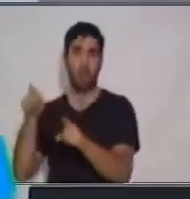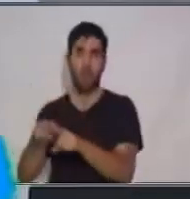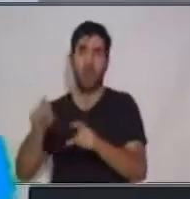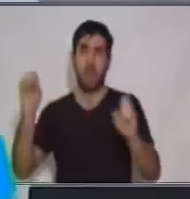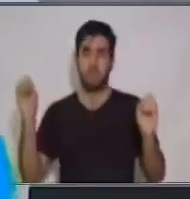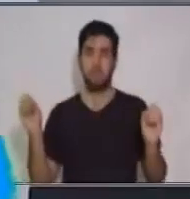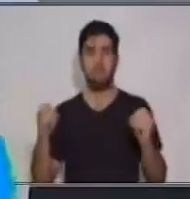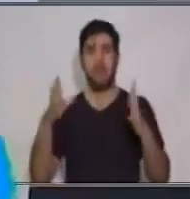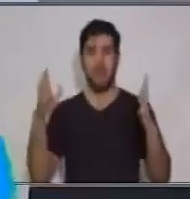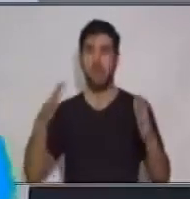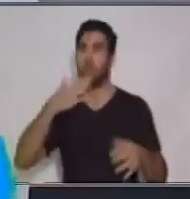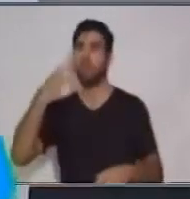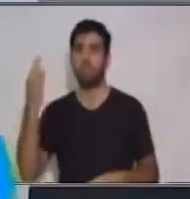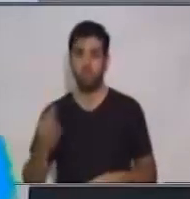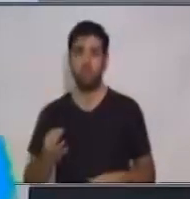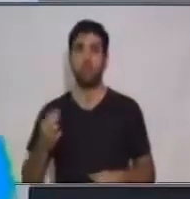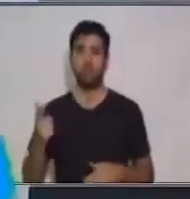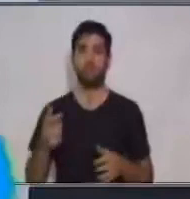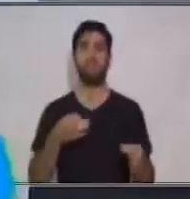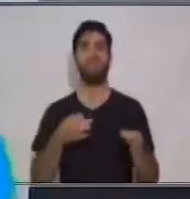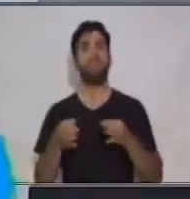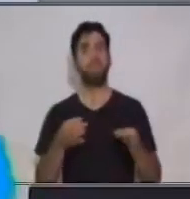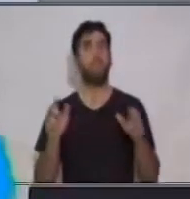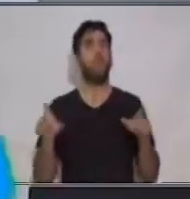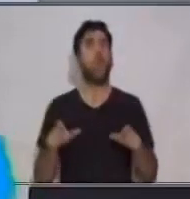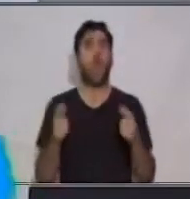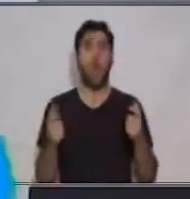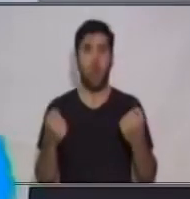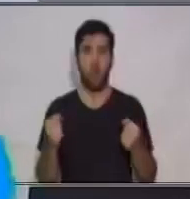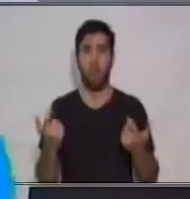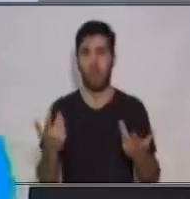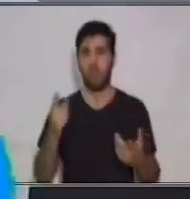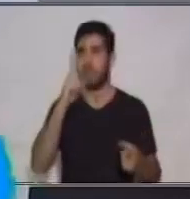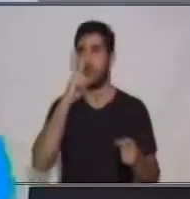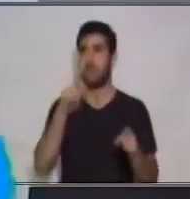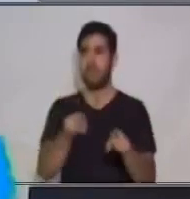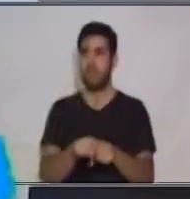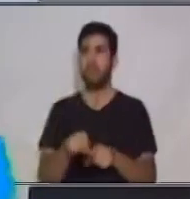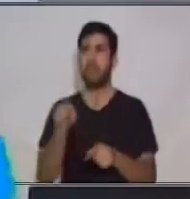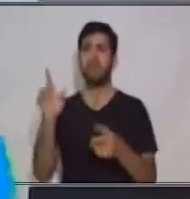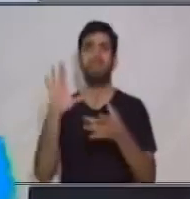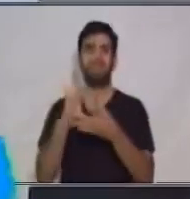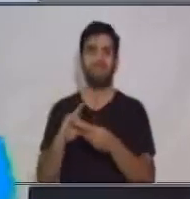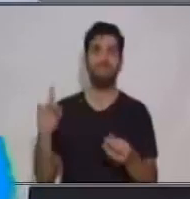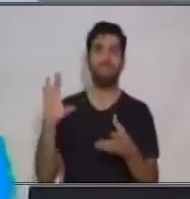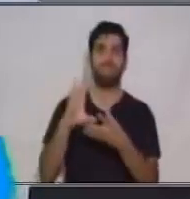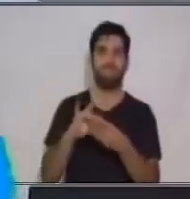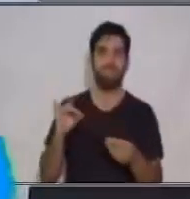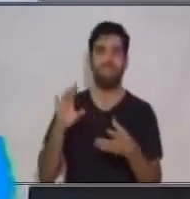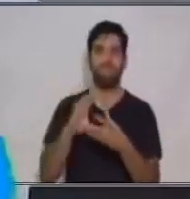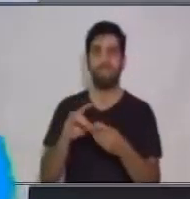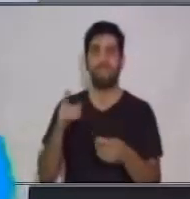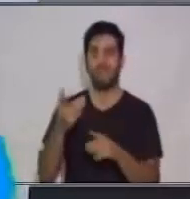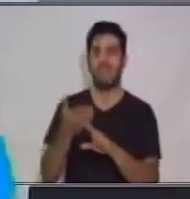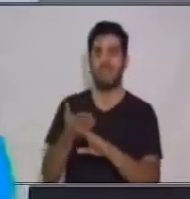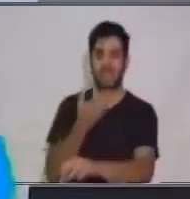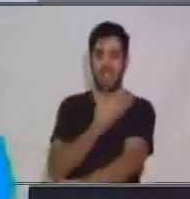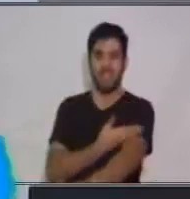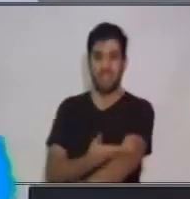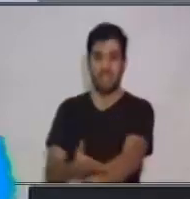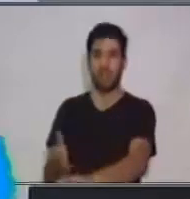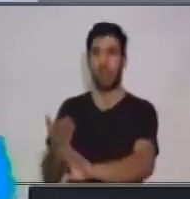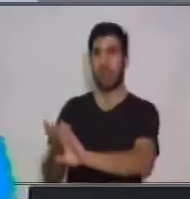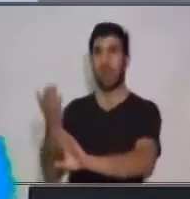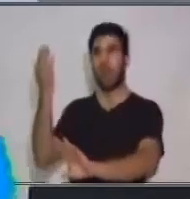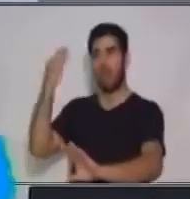las características de la literatura precolombina, y también las narraciones mitológicas y cotidianas de carácter